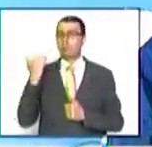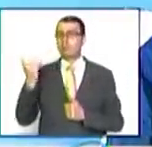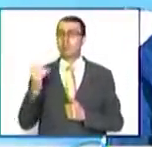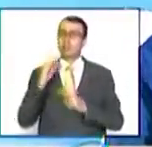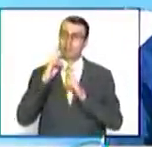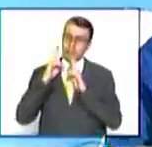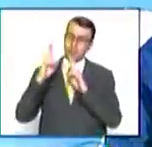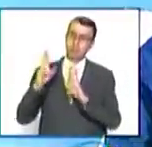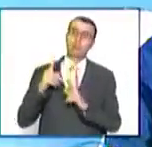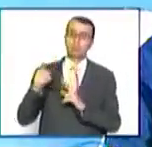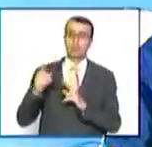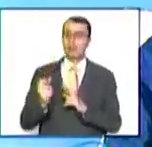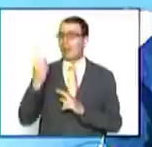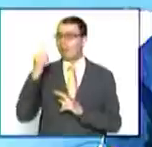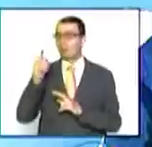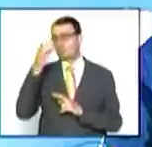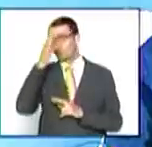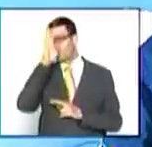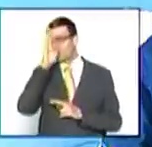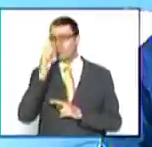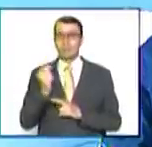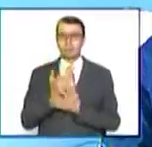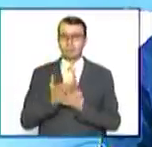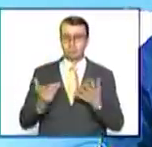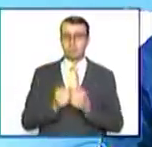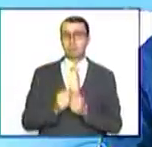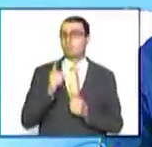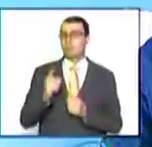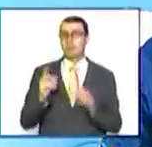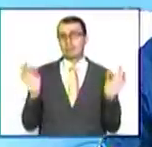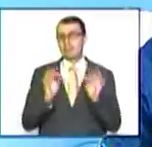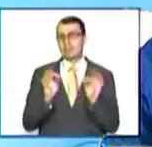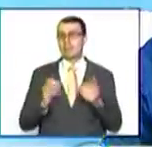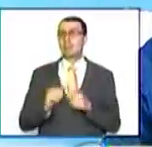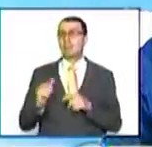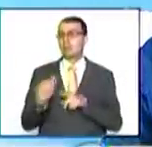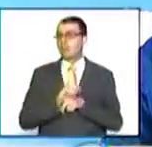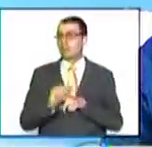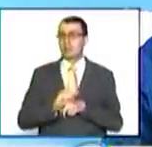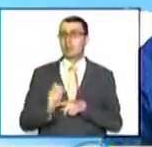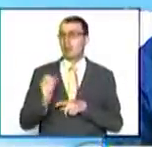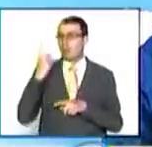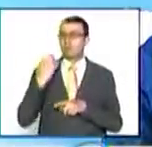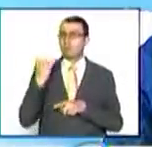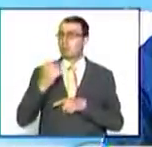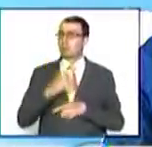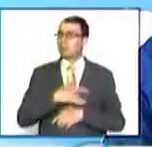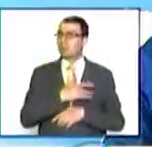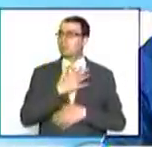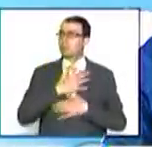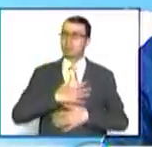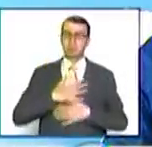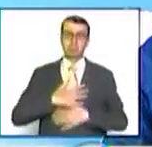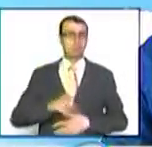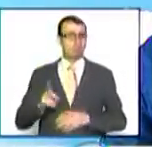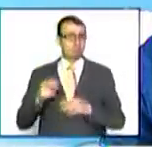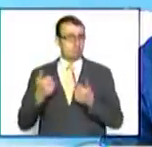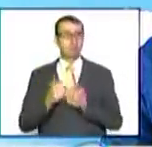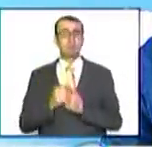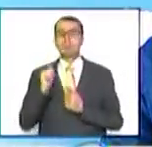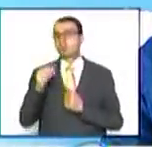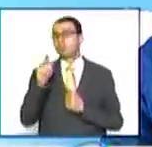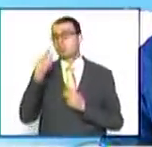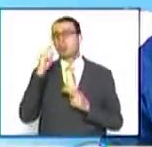interrogantes y de una manera muy sencilla, muy práctica, muy humana, ustedes conozcan